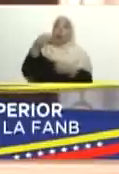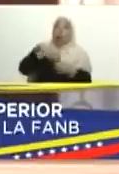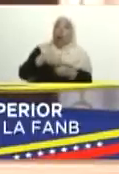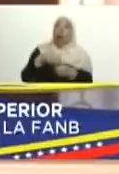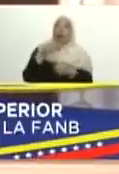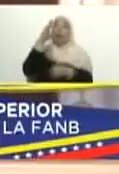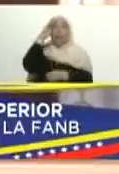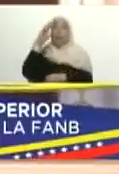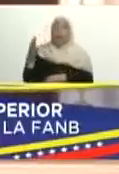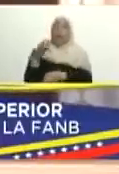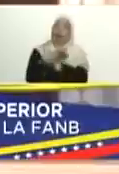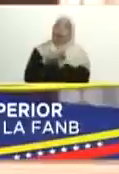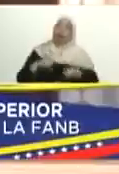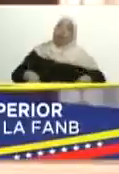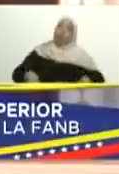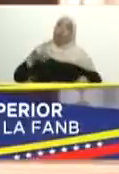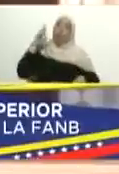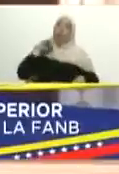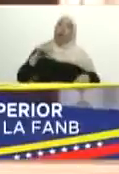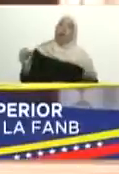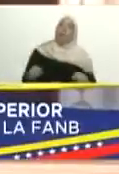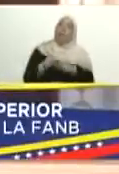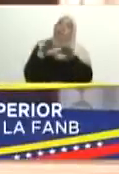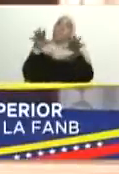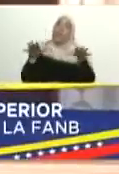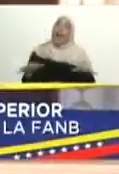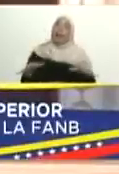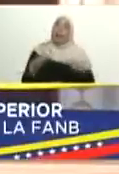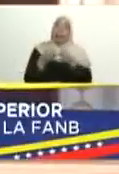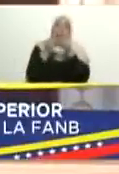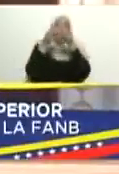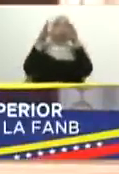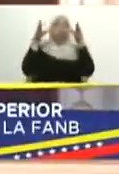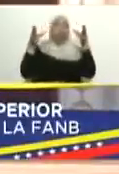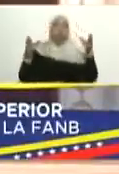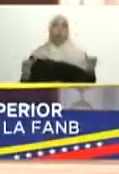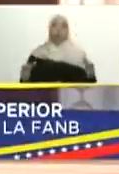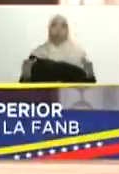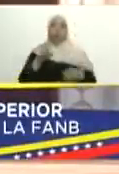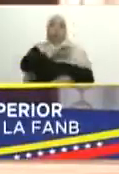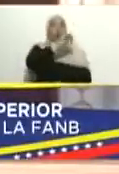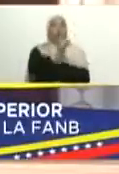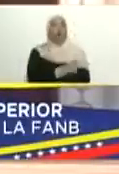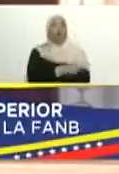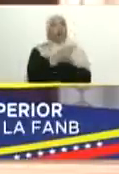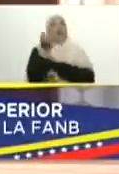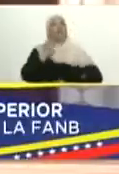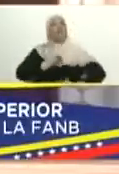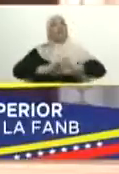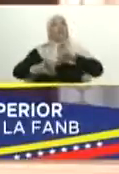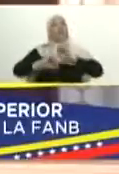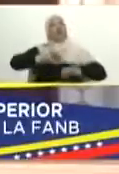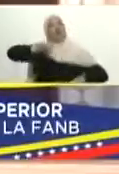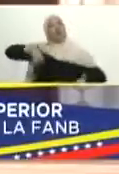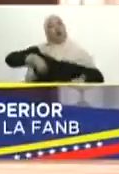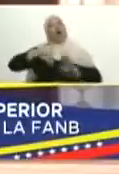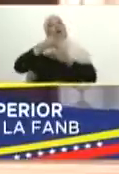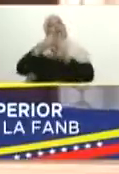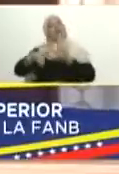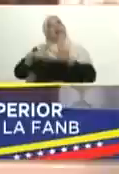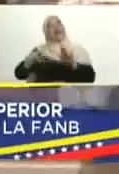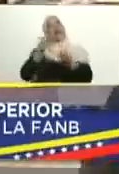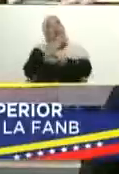Milicia Nacional Bolivariana. Es una fuerza inmensa, una fuerza inmensa. ¿Para defender qué? Nuestro derecho a la